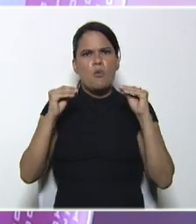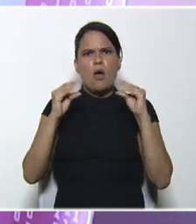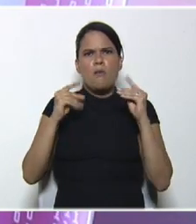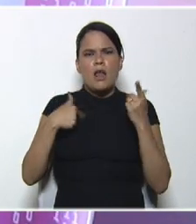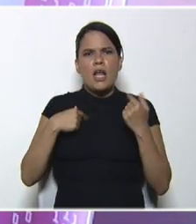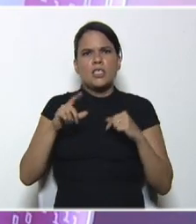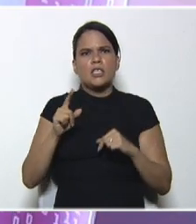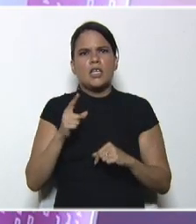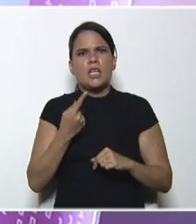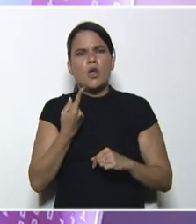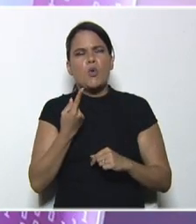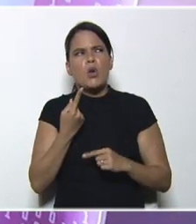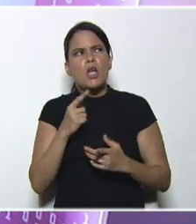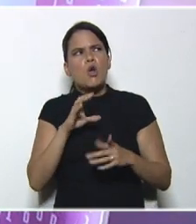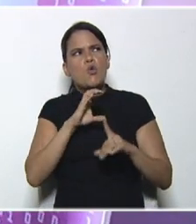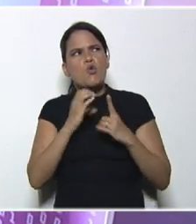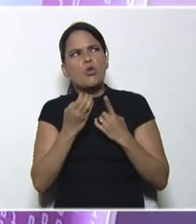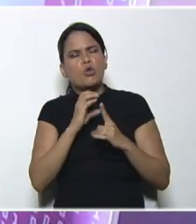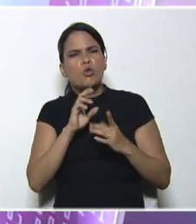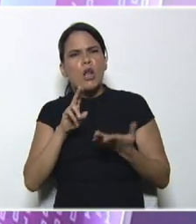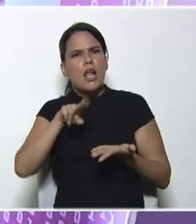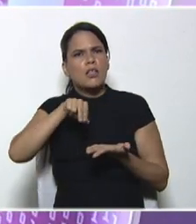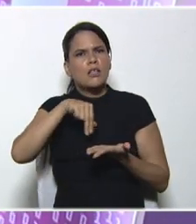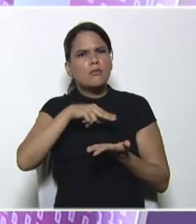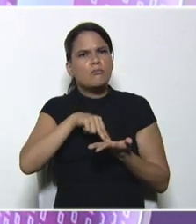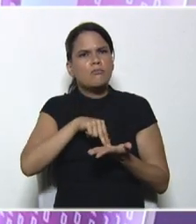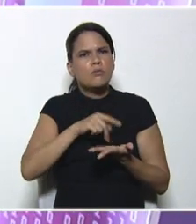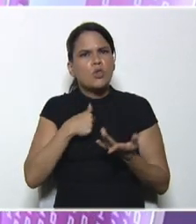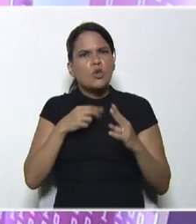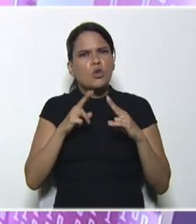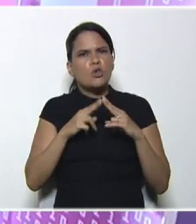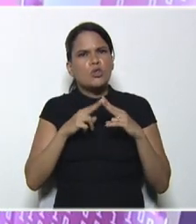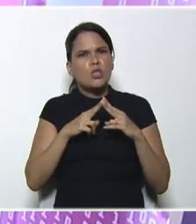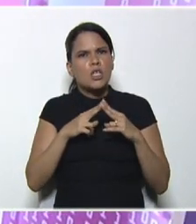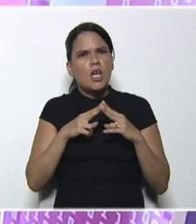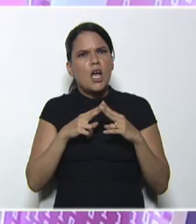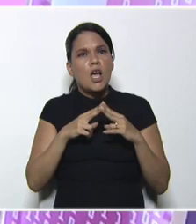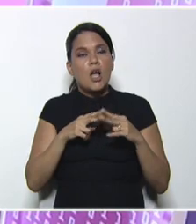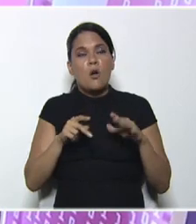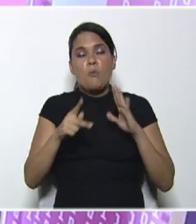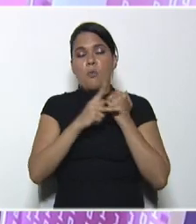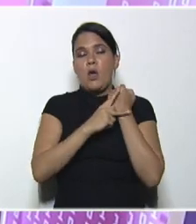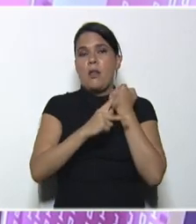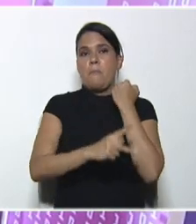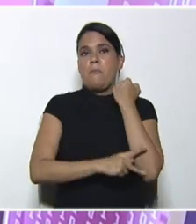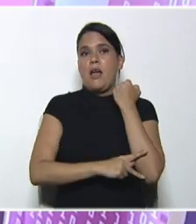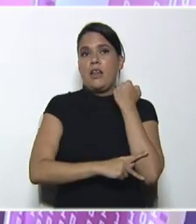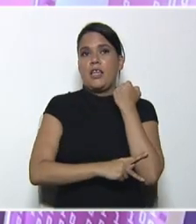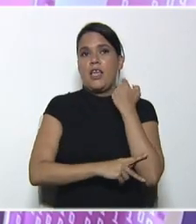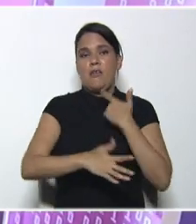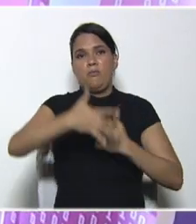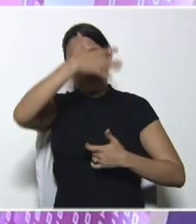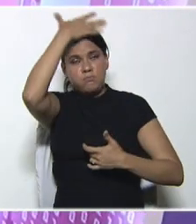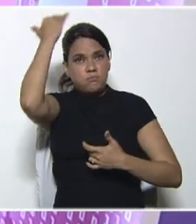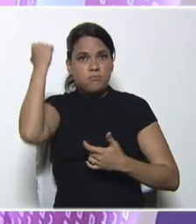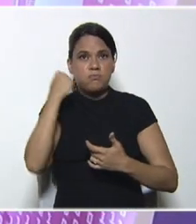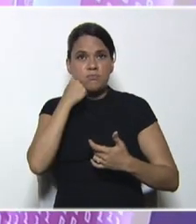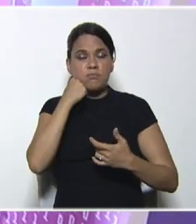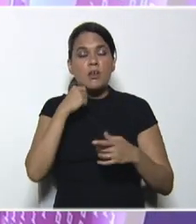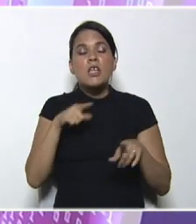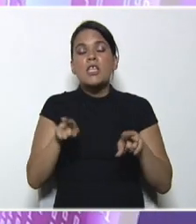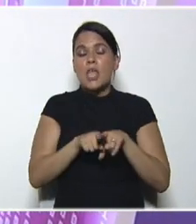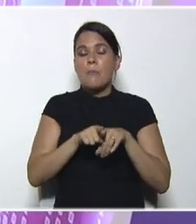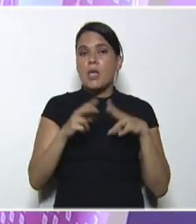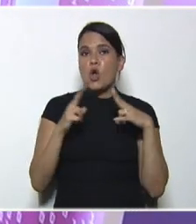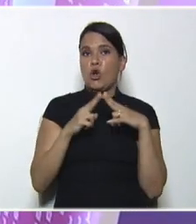de un bien de interés cultural de la nación conocido como el Parque Generalísimo Francisco de Miranda, también conocido como